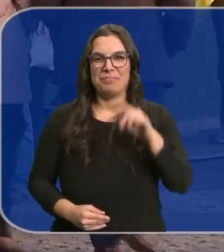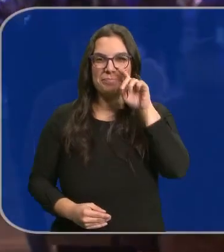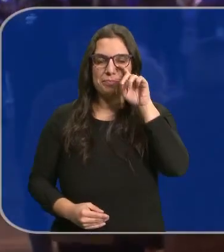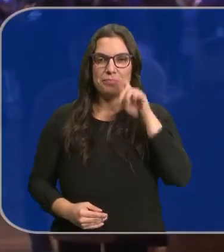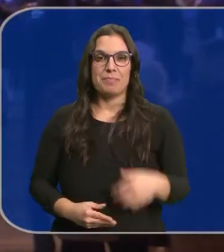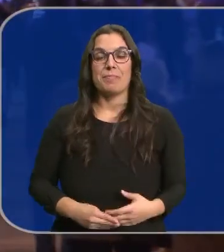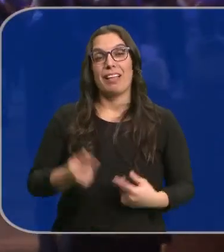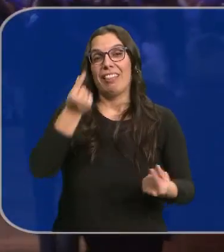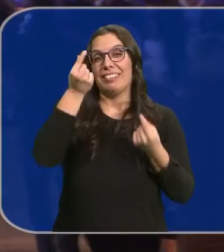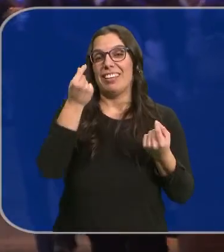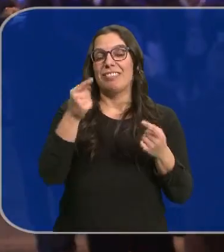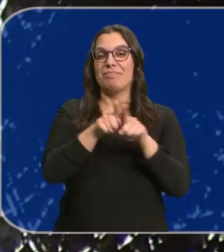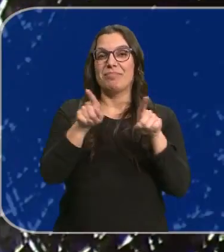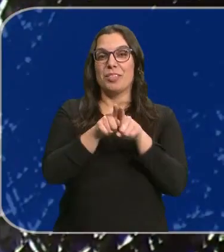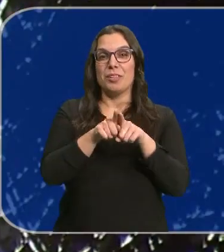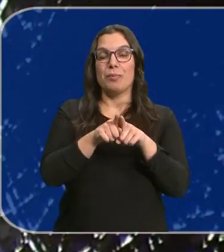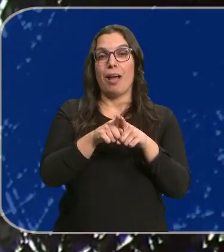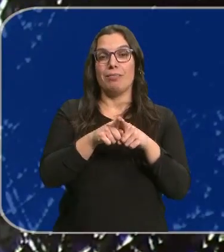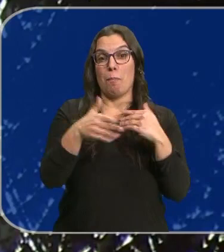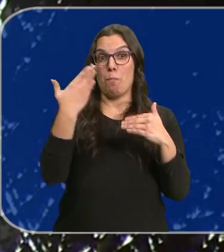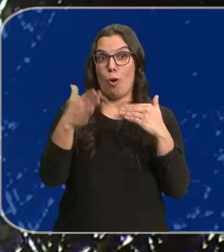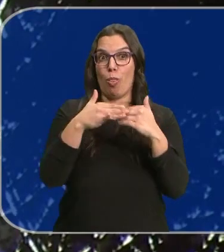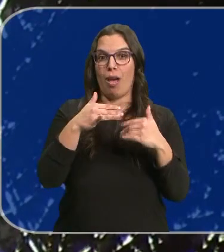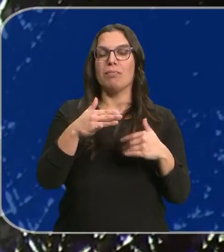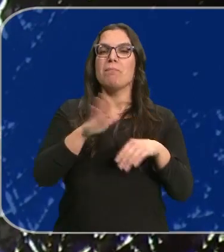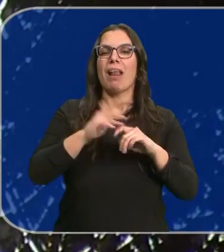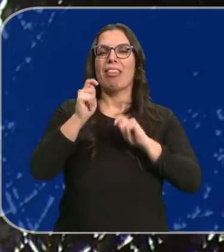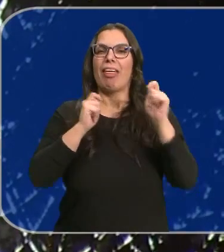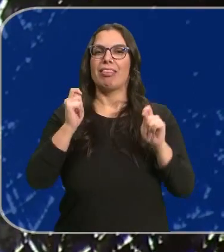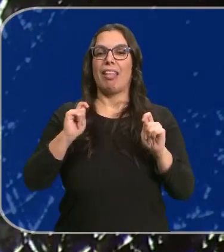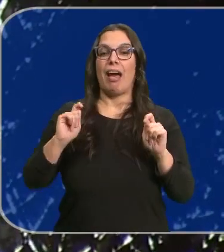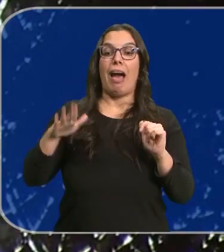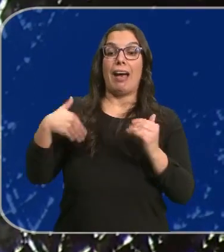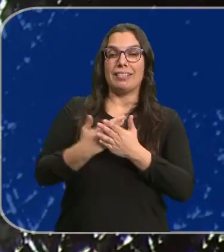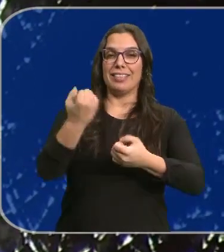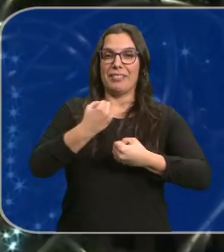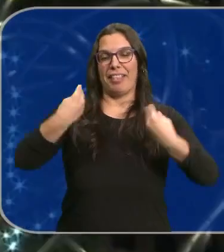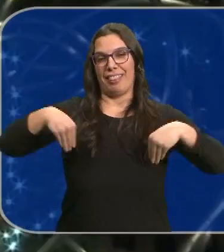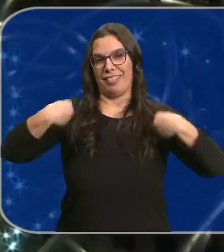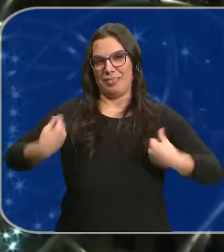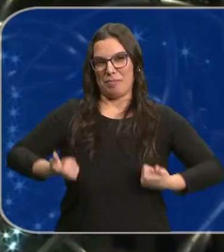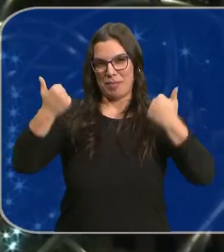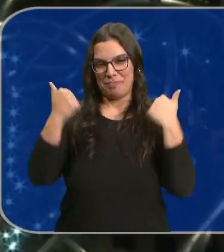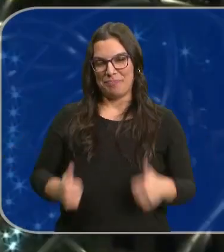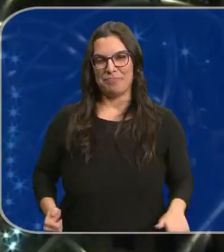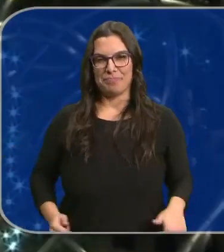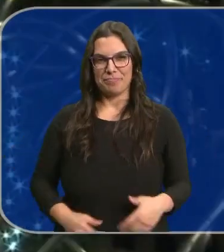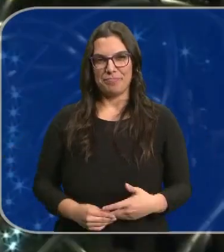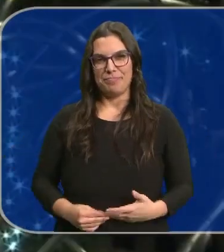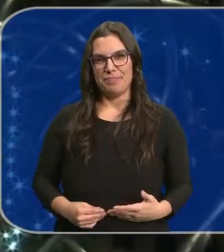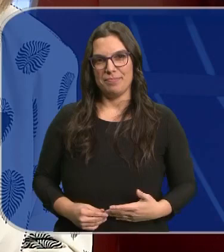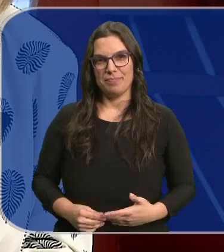Un detalle que se ha convertido en toda una tendencia para hacer más divertida la cuenta atrás hacia la magia de la Navidad.